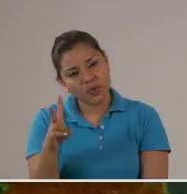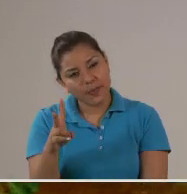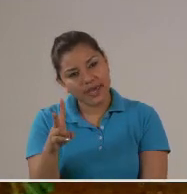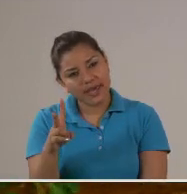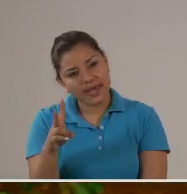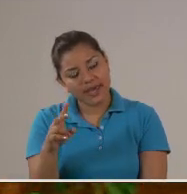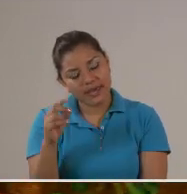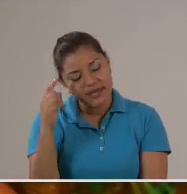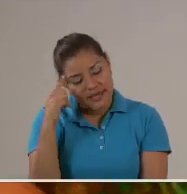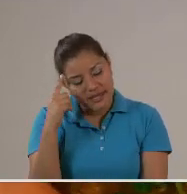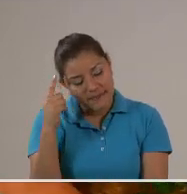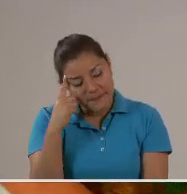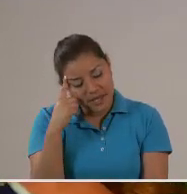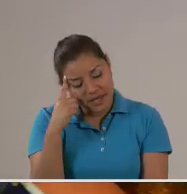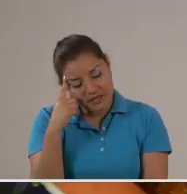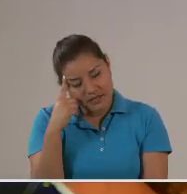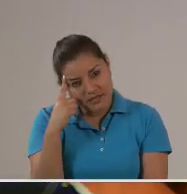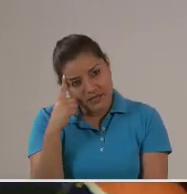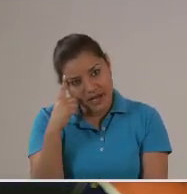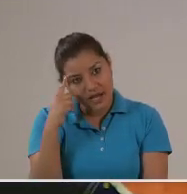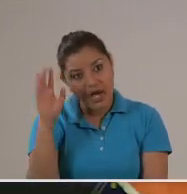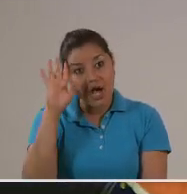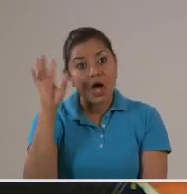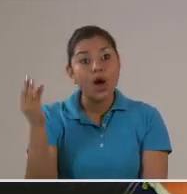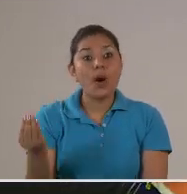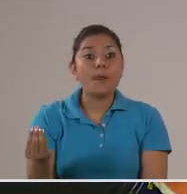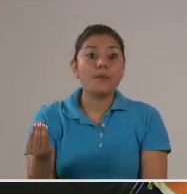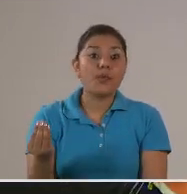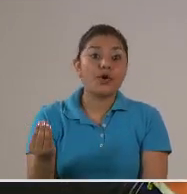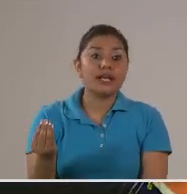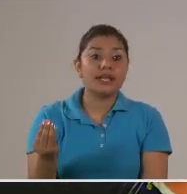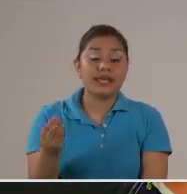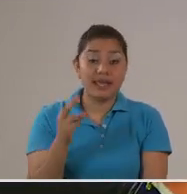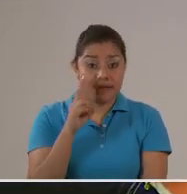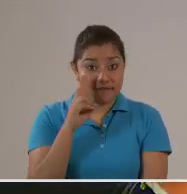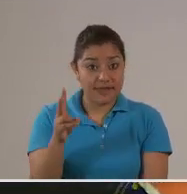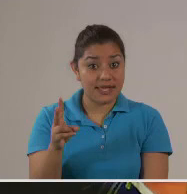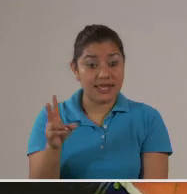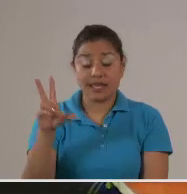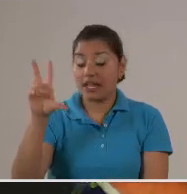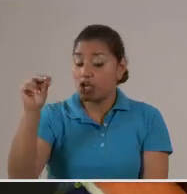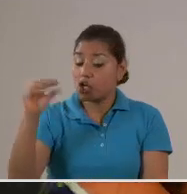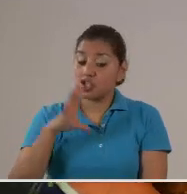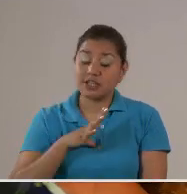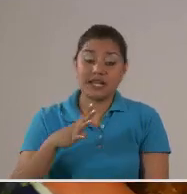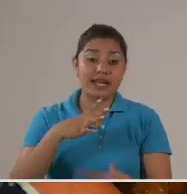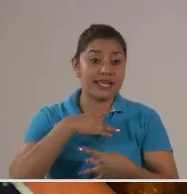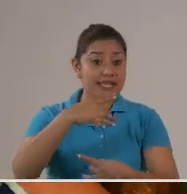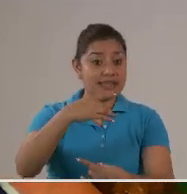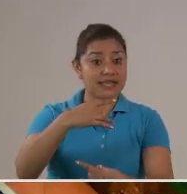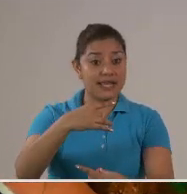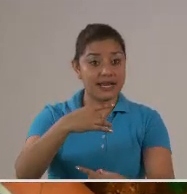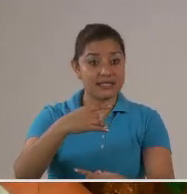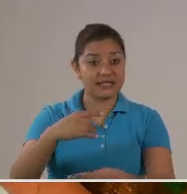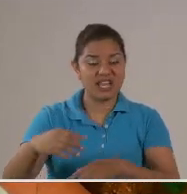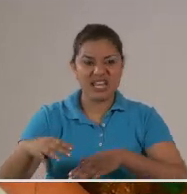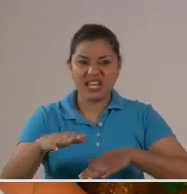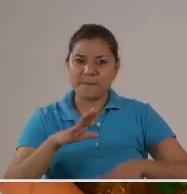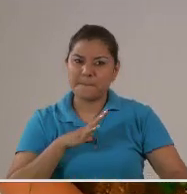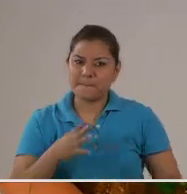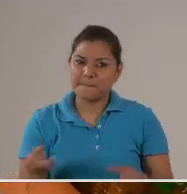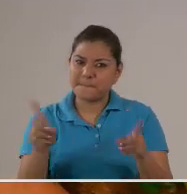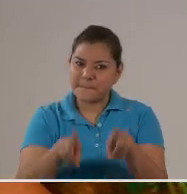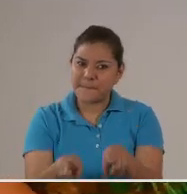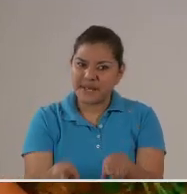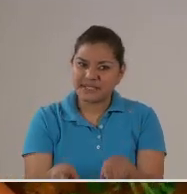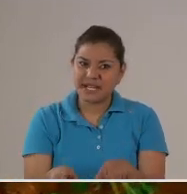ehh porque ya tienen un poco de desinterés están pasando un desierto dice a saber si será cierto lo que está diciendo